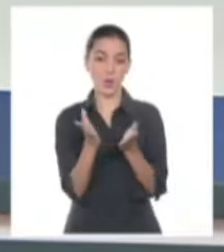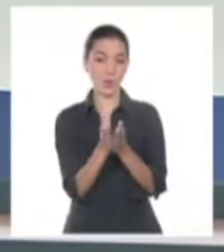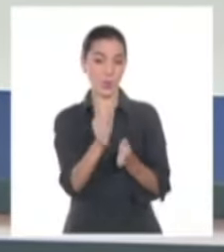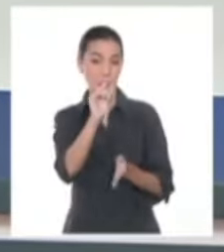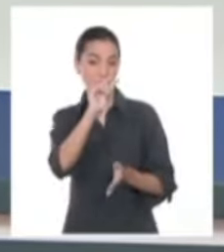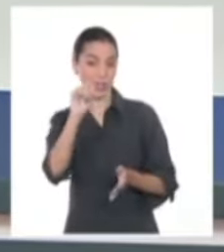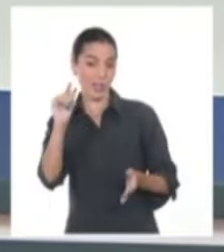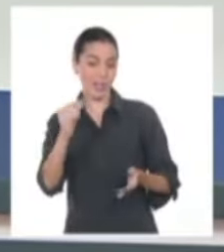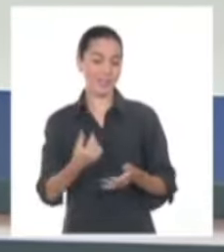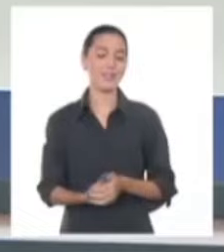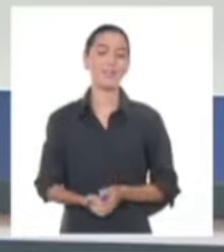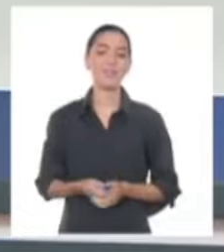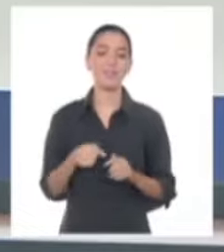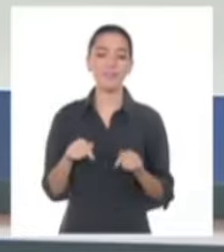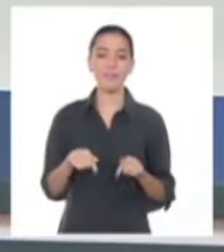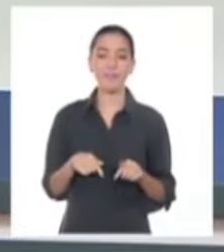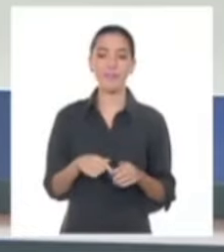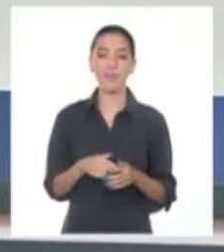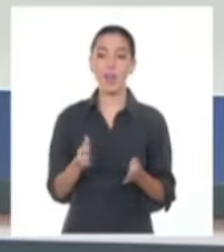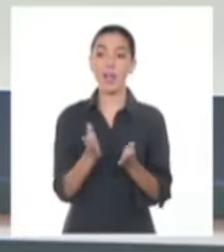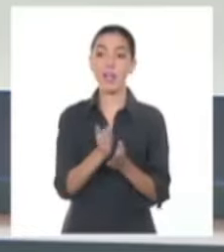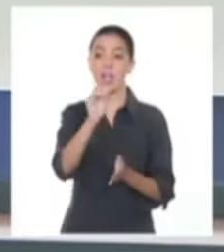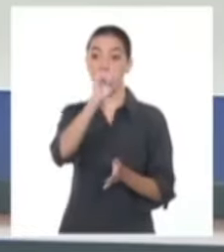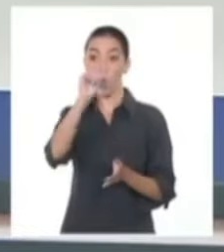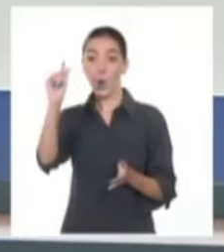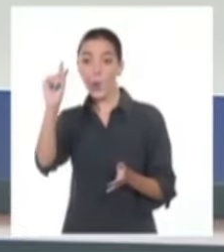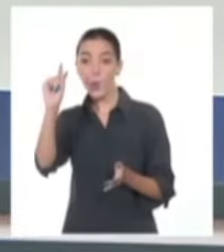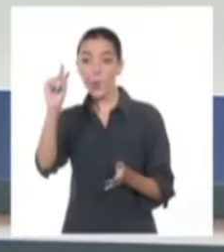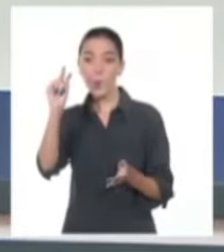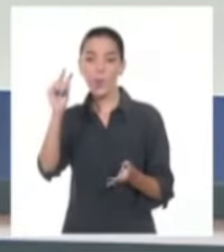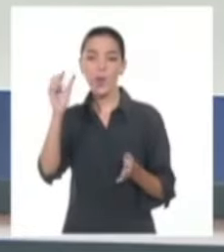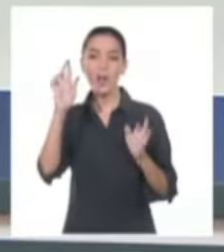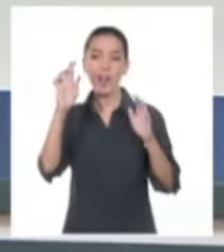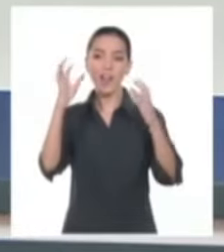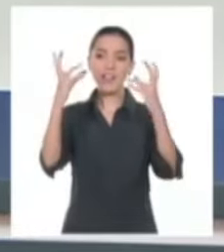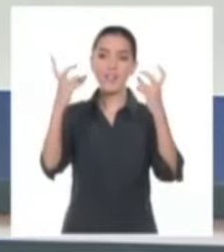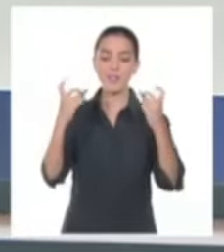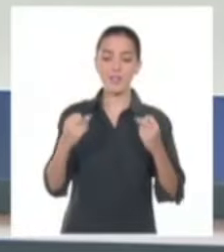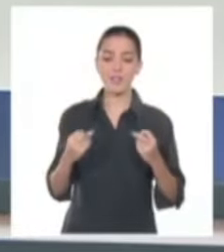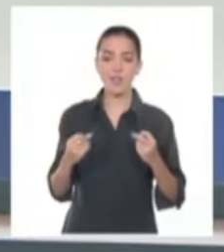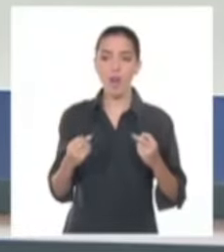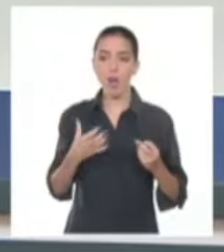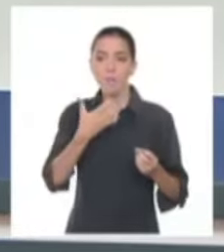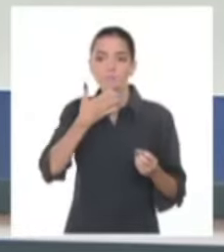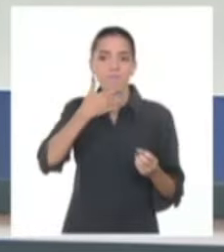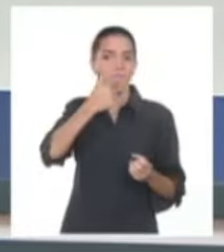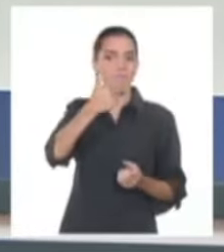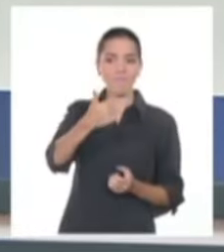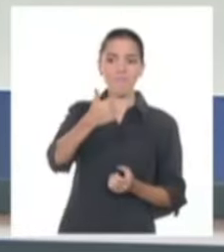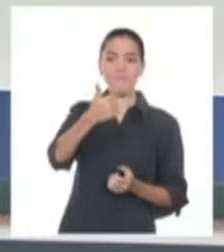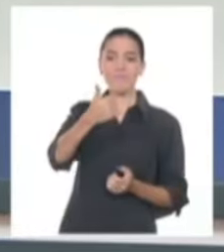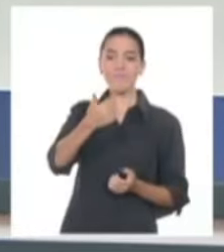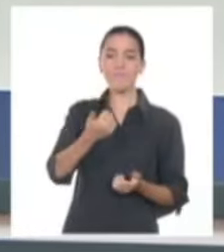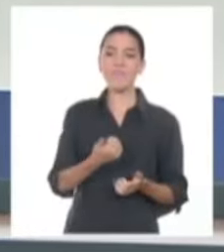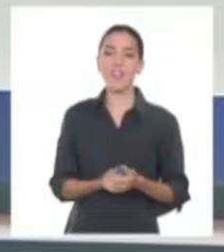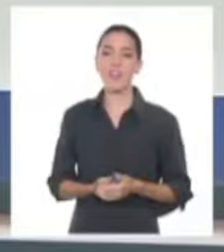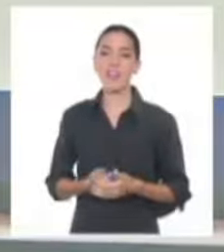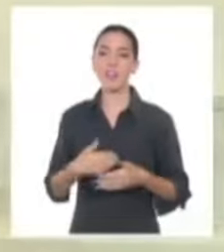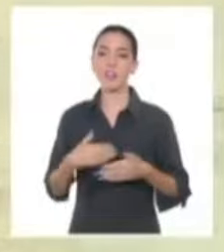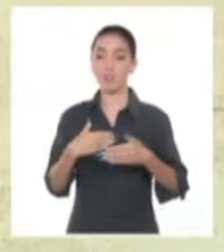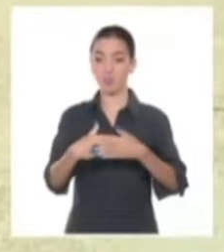excelentes resultados en la presentación de sus estudiantes en concursos nacionales e internacionales. Los detalles en el siguiente informe.